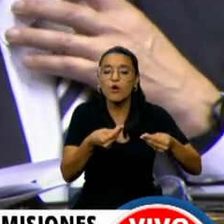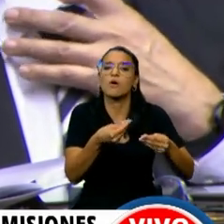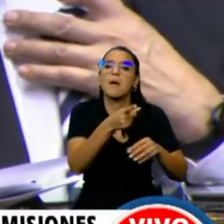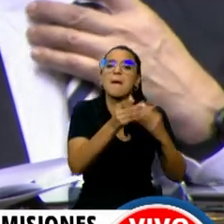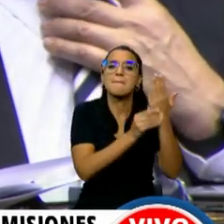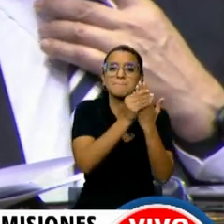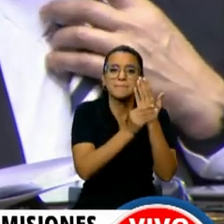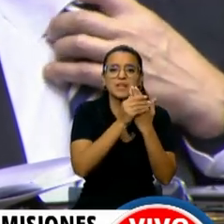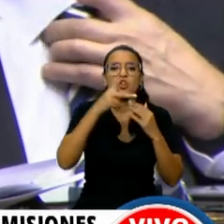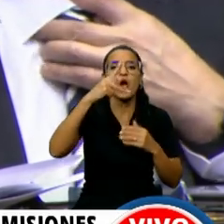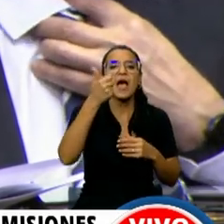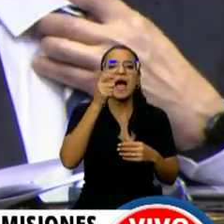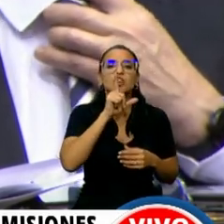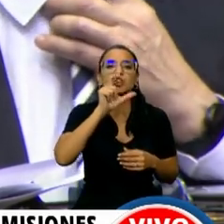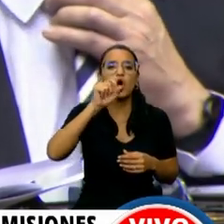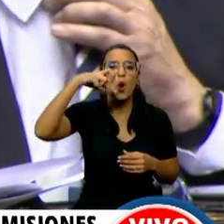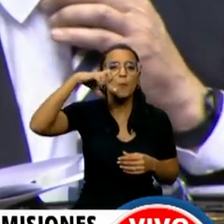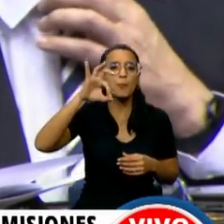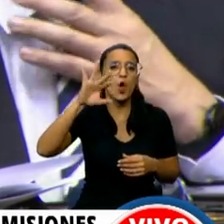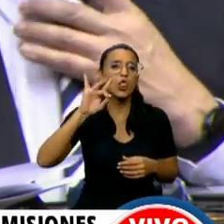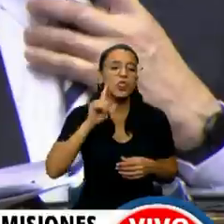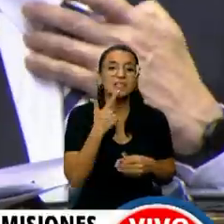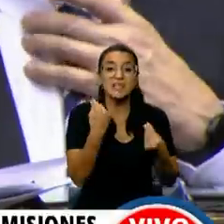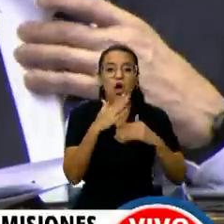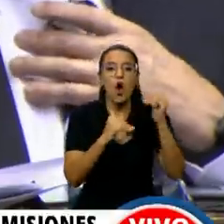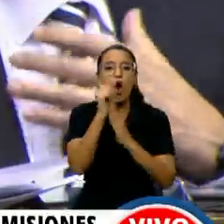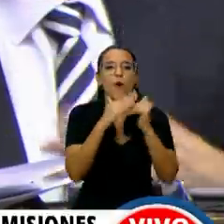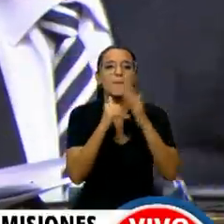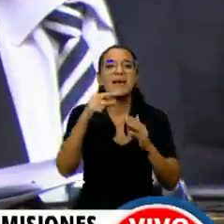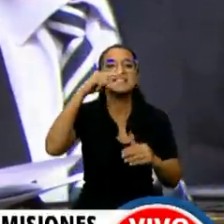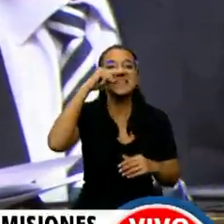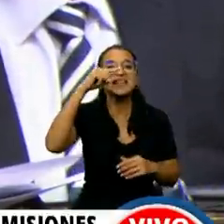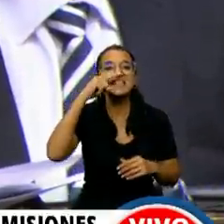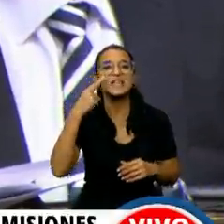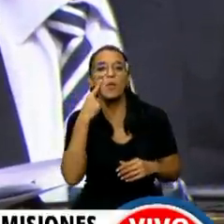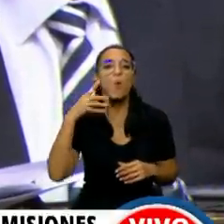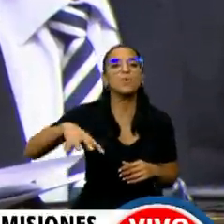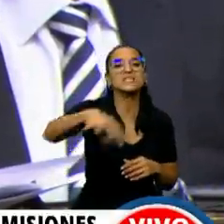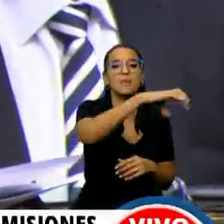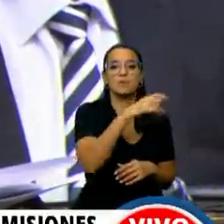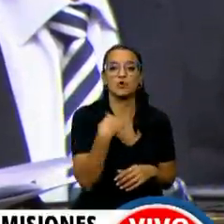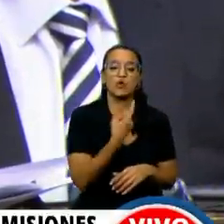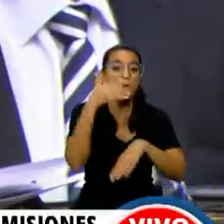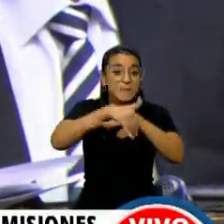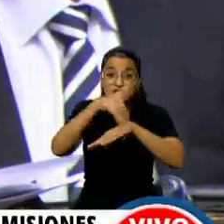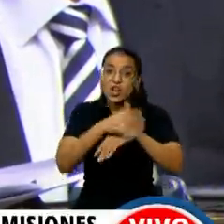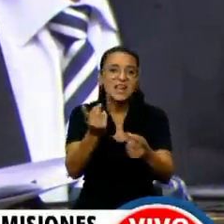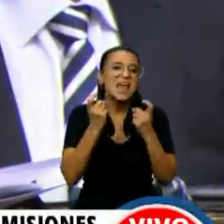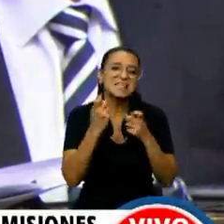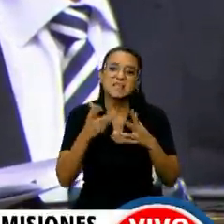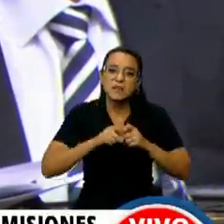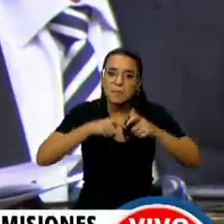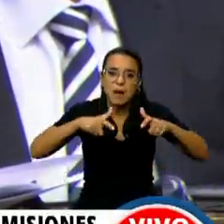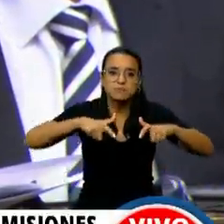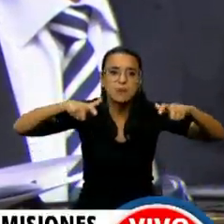ministro katopodis que es obras para los 77 municipios nuestros misiones necesita seguir